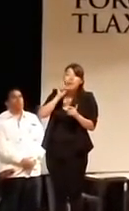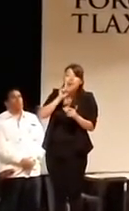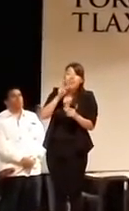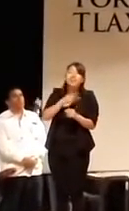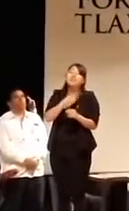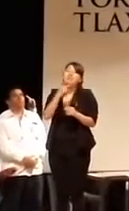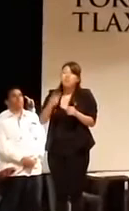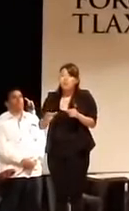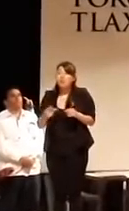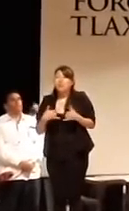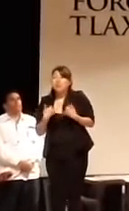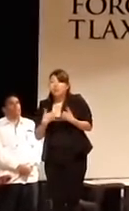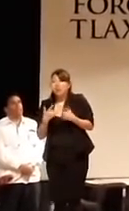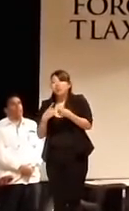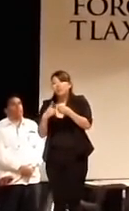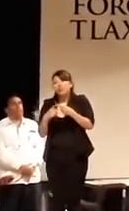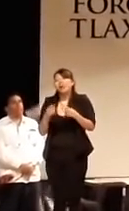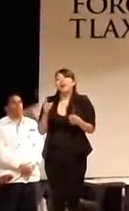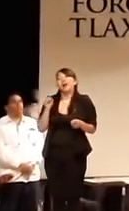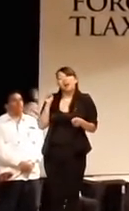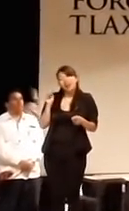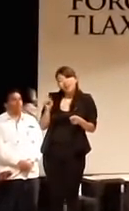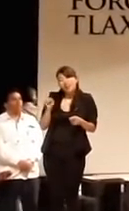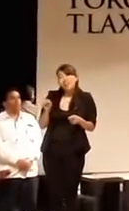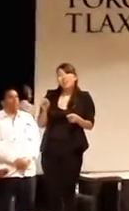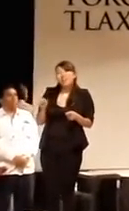por ser jóvenes.